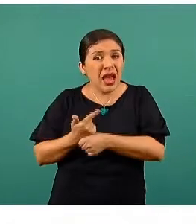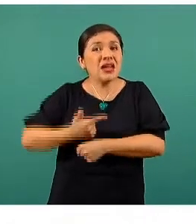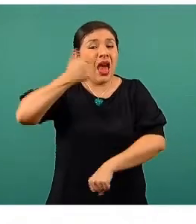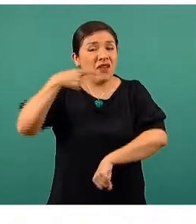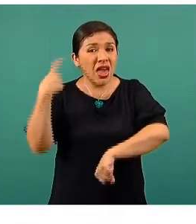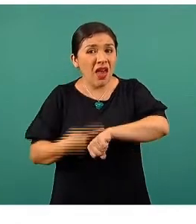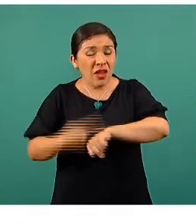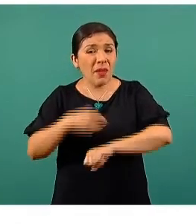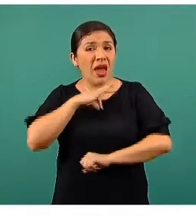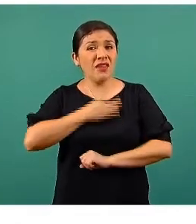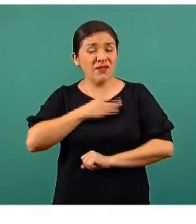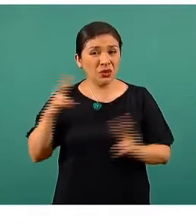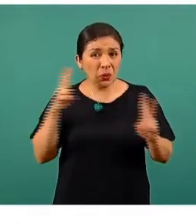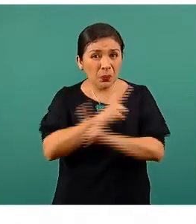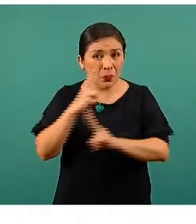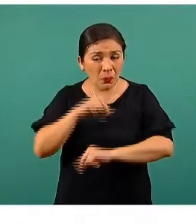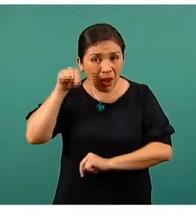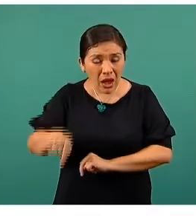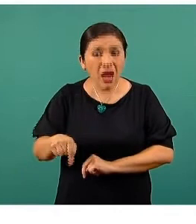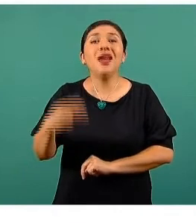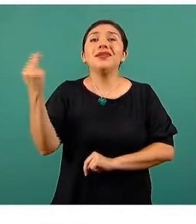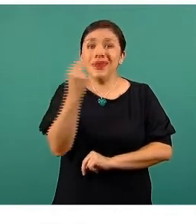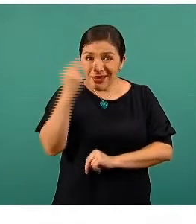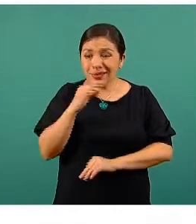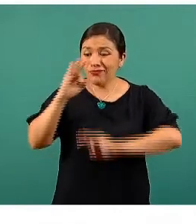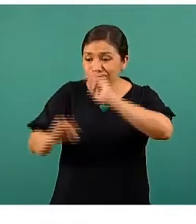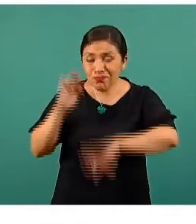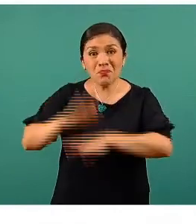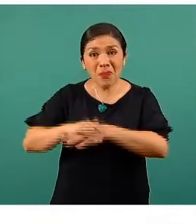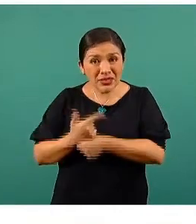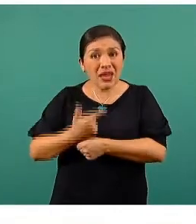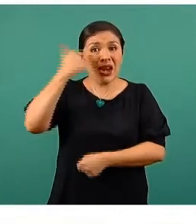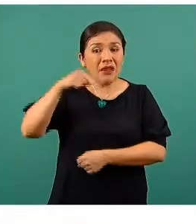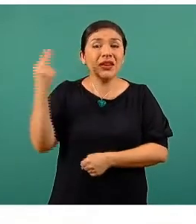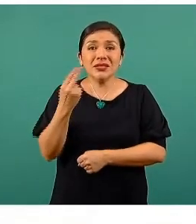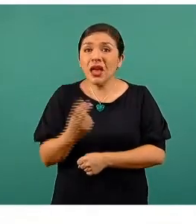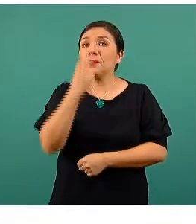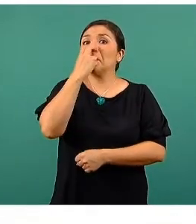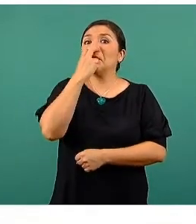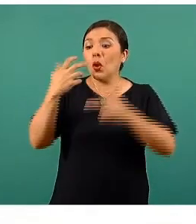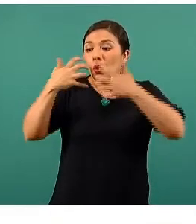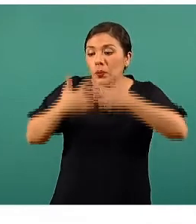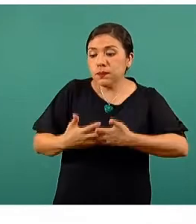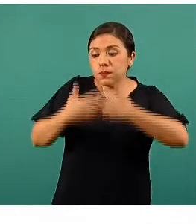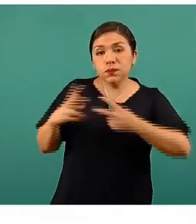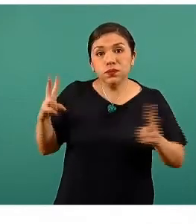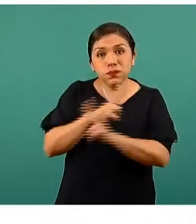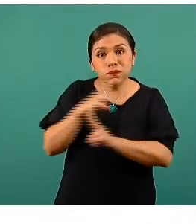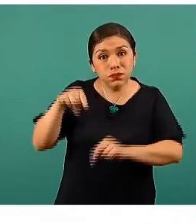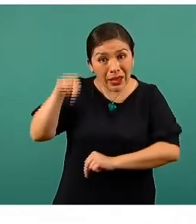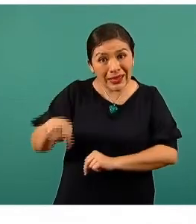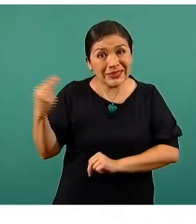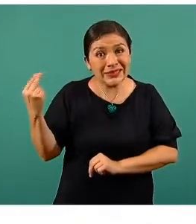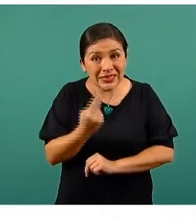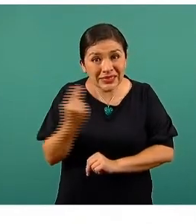con infección respiratoria aguda grave, pero que sí requieren de cuidados críticos, que requieren de un respirador mecánico,